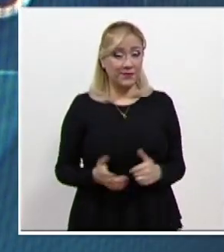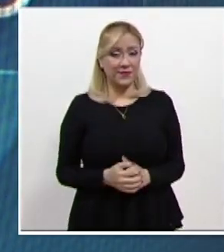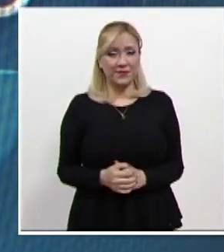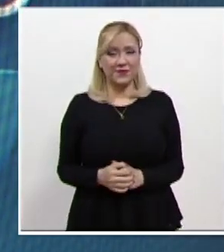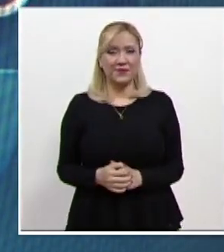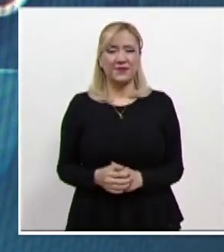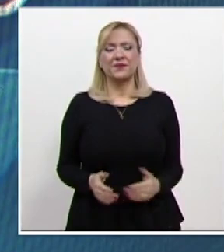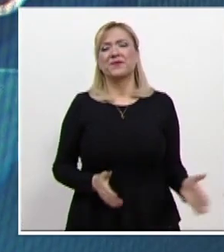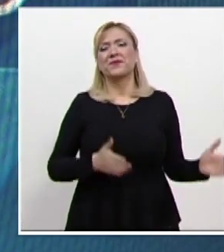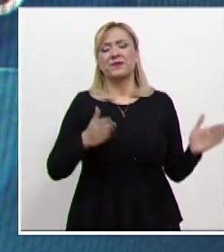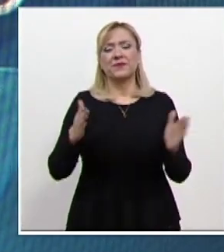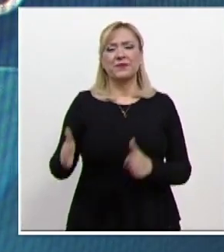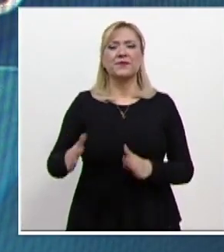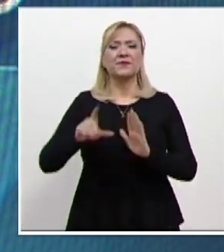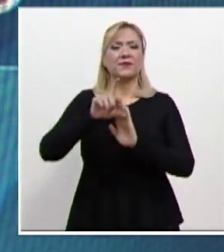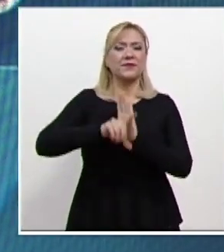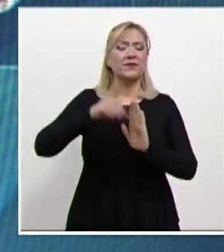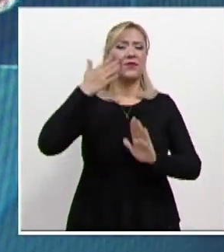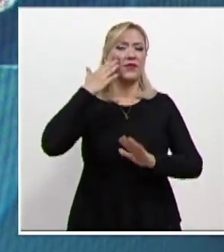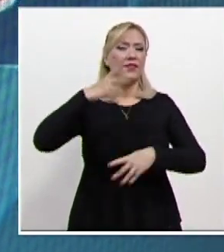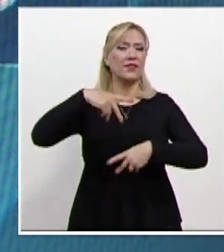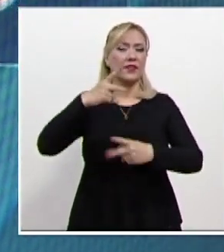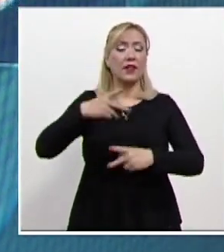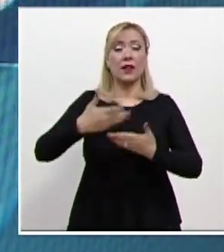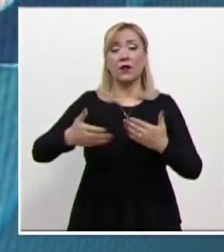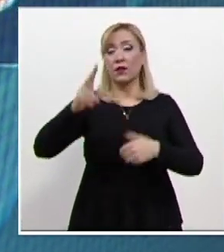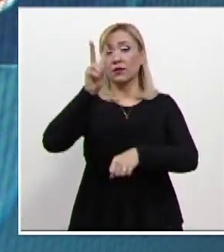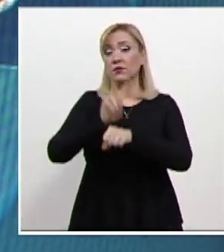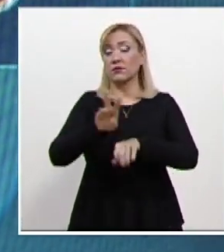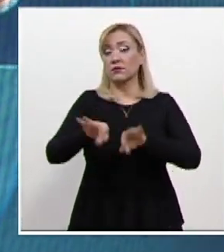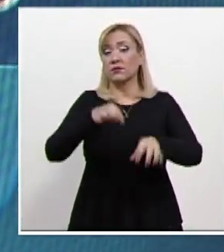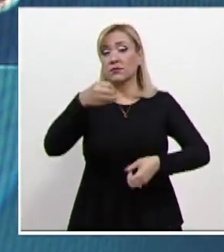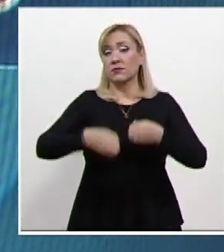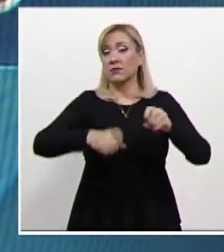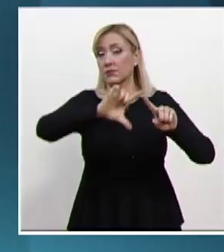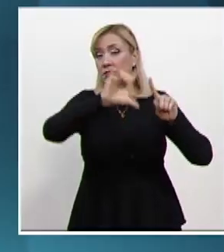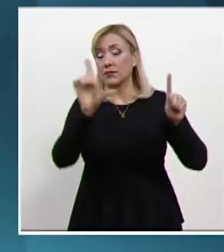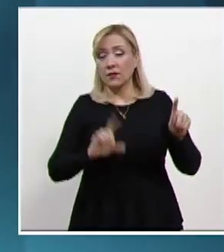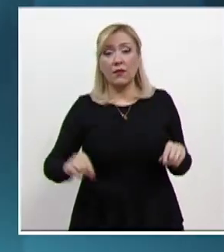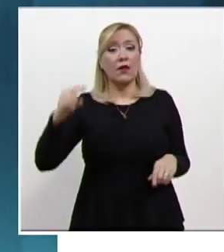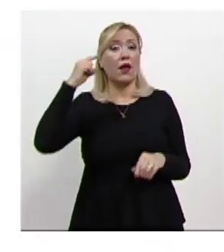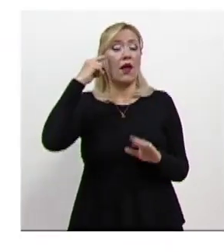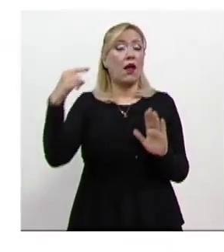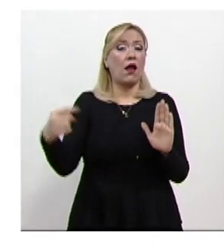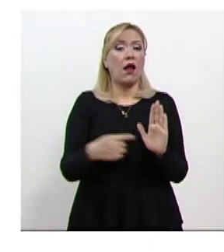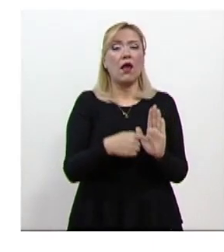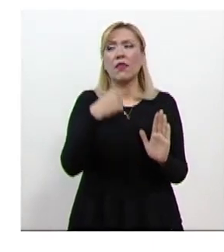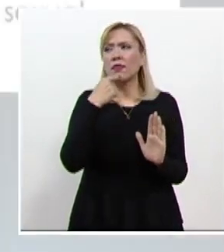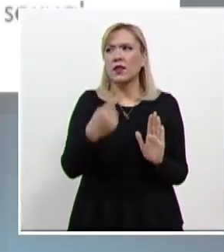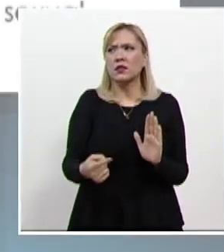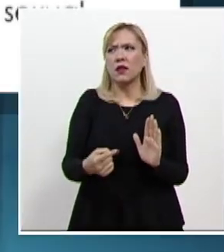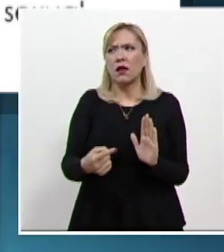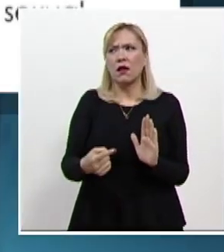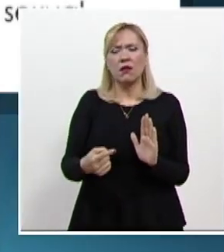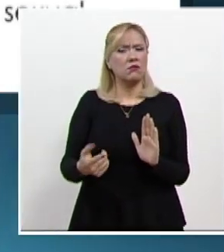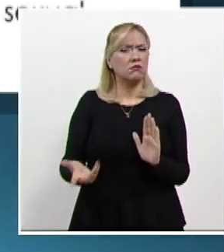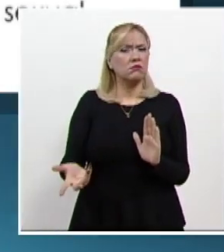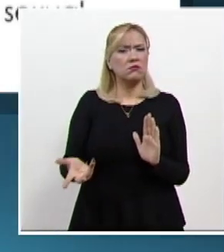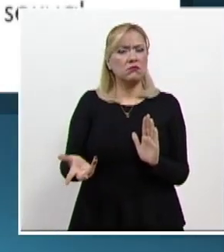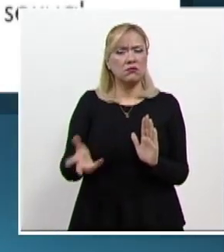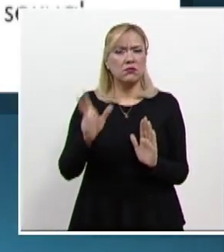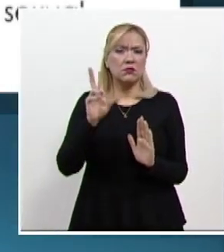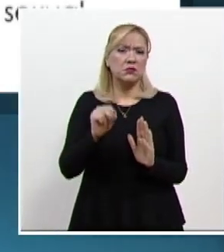En más noticias en sus redes sociales, el Consejo de la Judicatura Federal destacó una tesis la cual señala que no es reclamable el pago